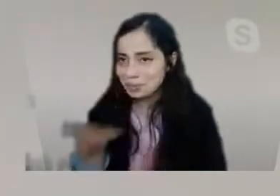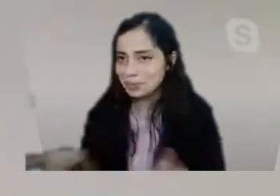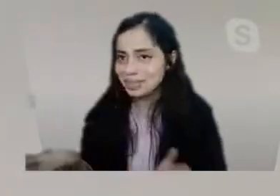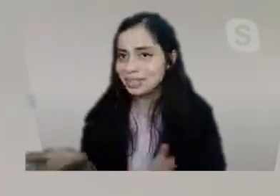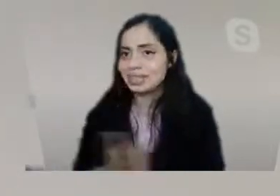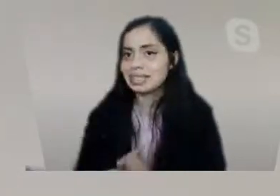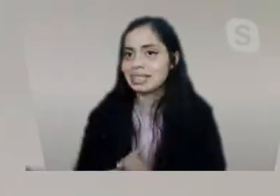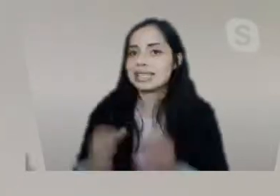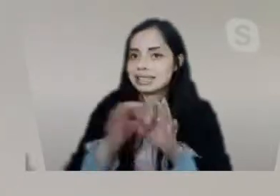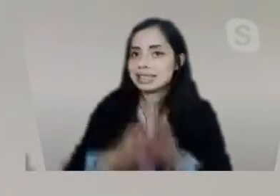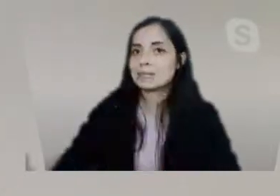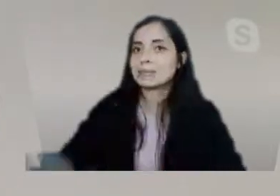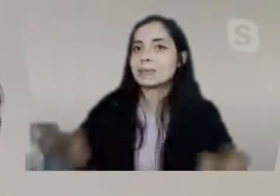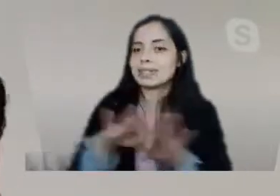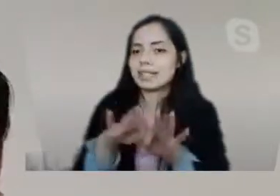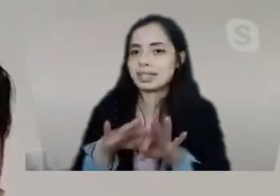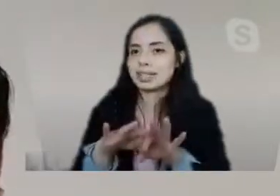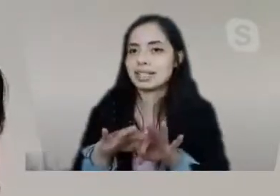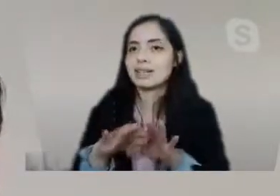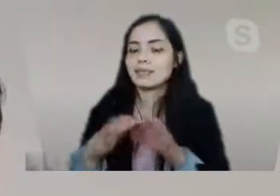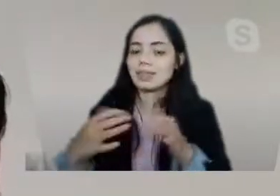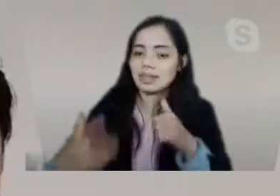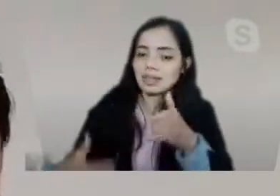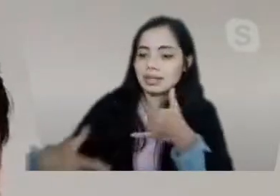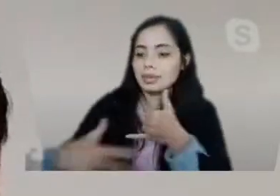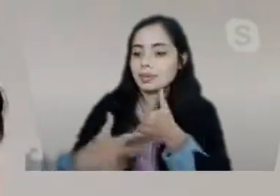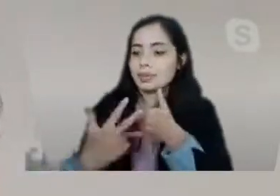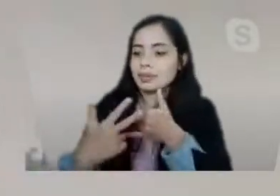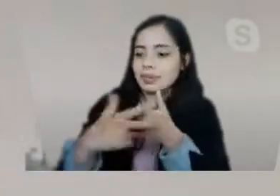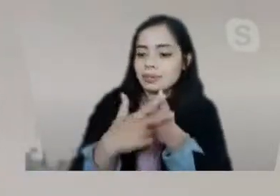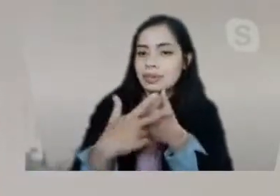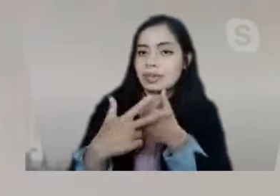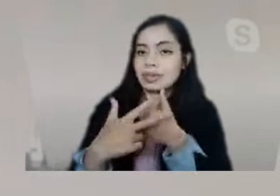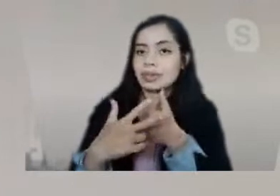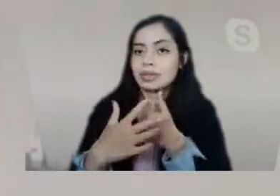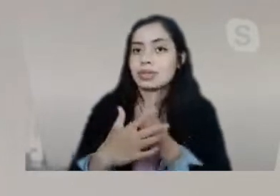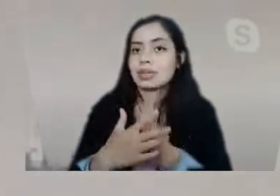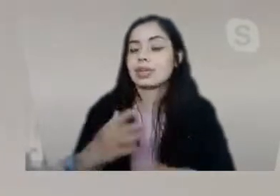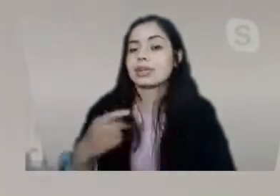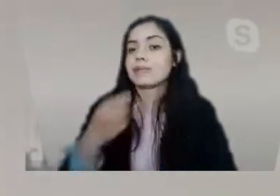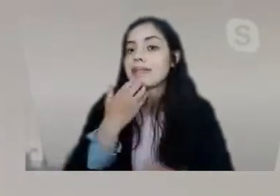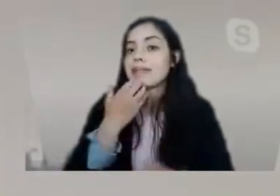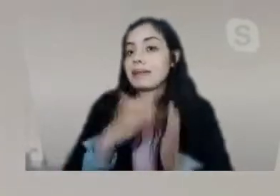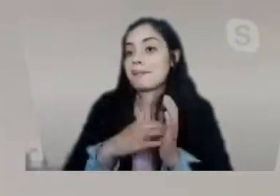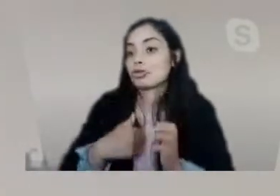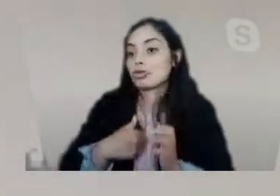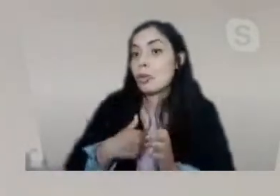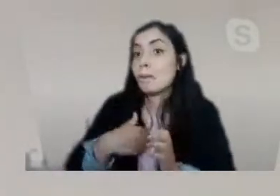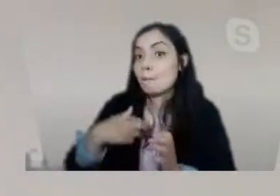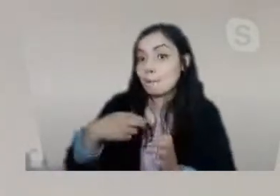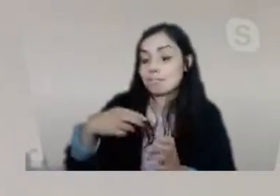las localidades y, por ejemplo, en mi caso, como guía local, ayuda a tener una mejor